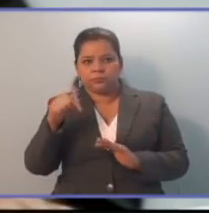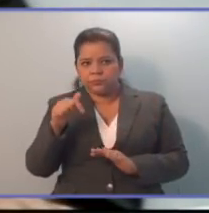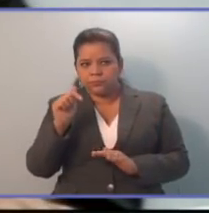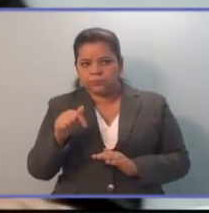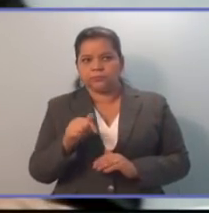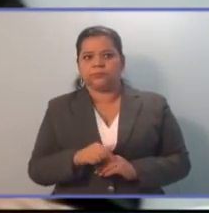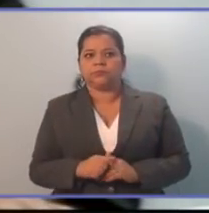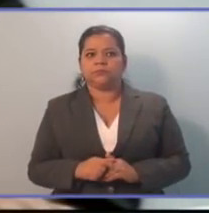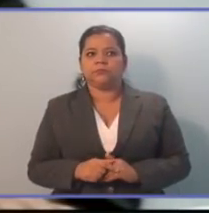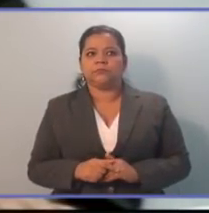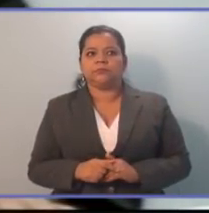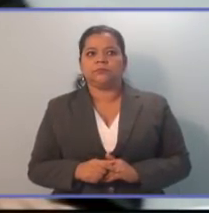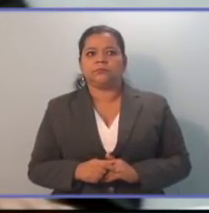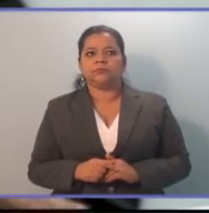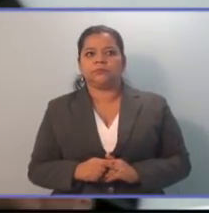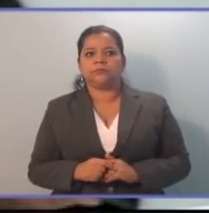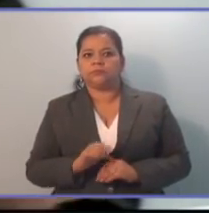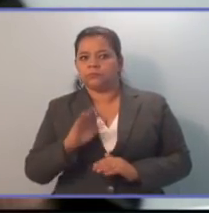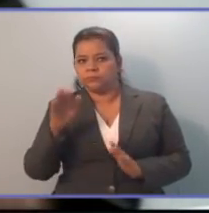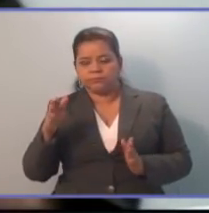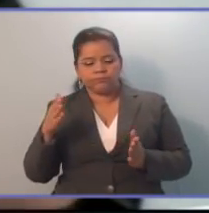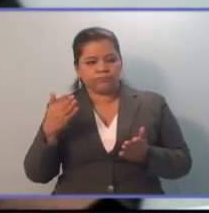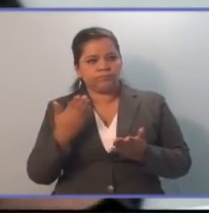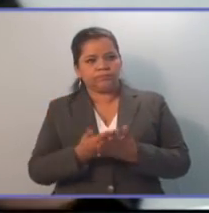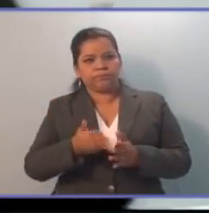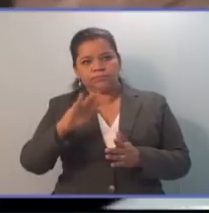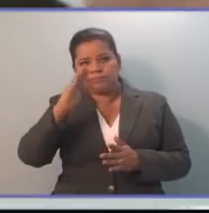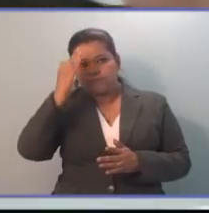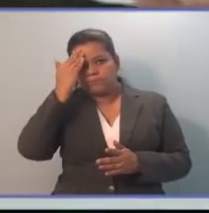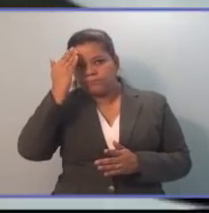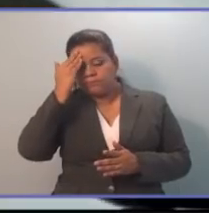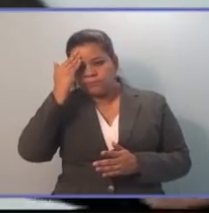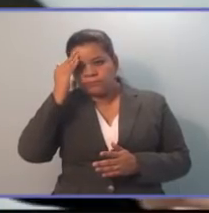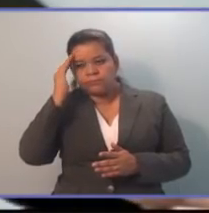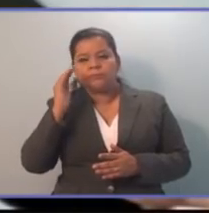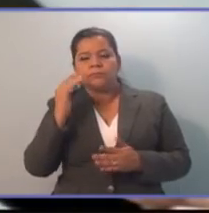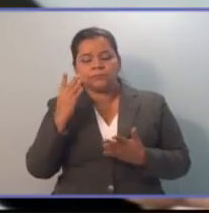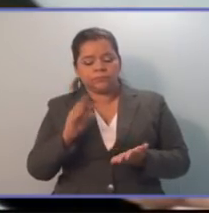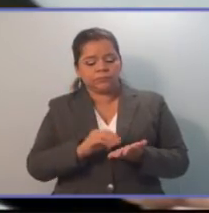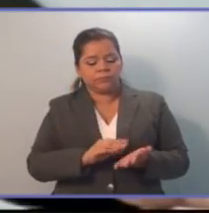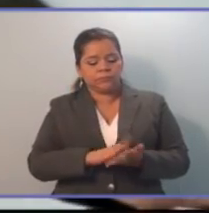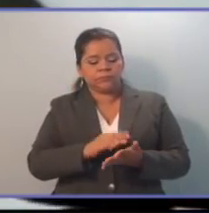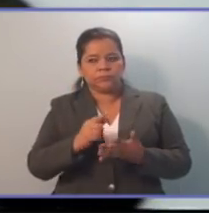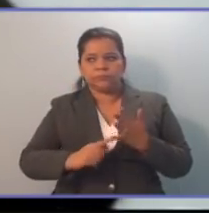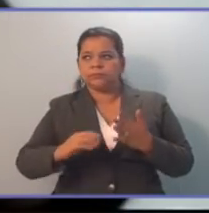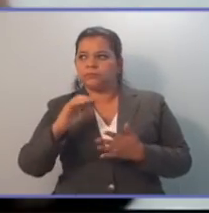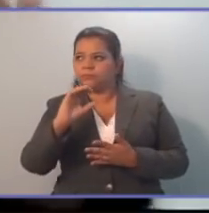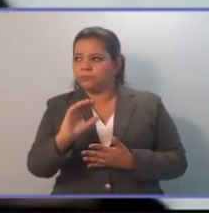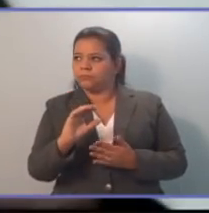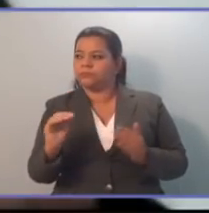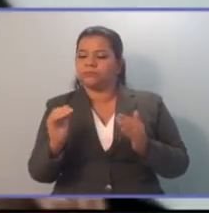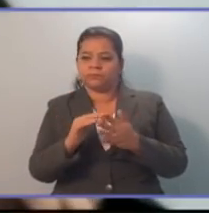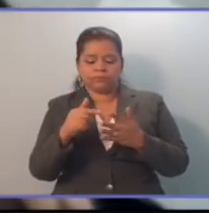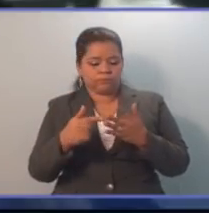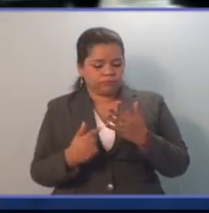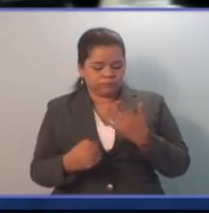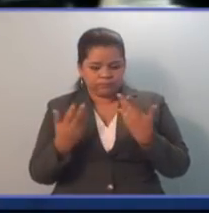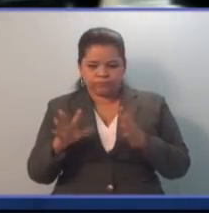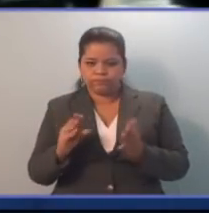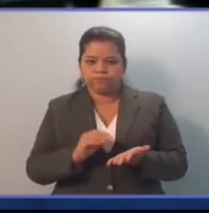que nadie puede entrar, porque lo establece la misma Constitución y las leyes.